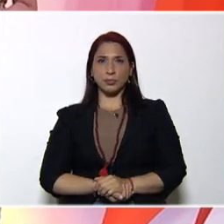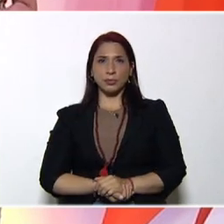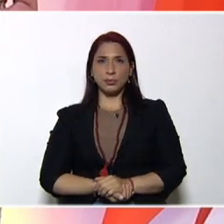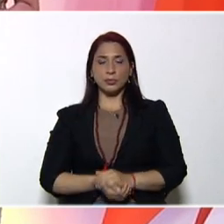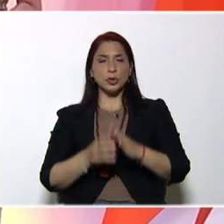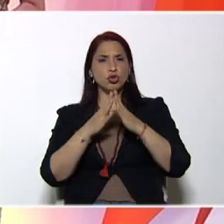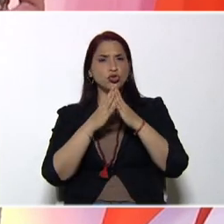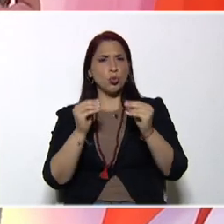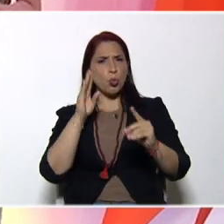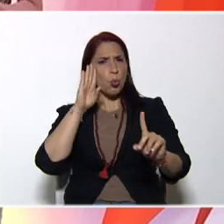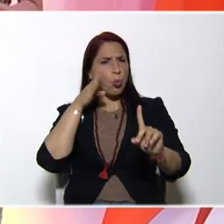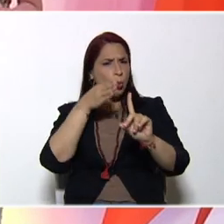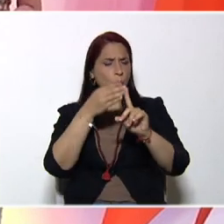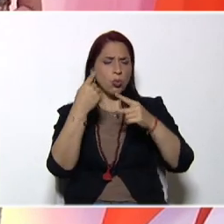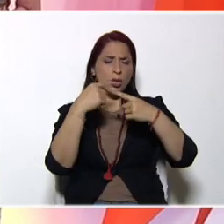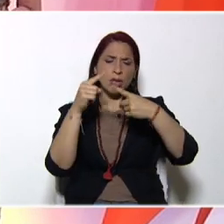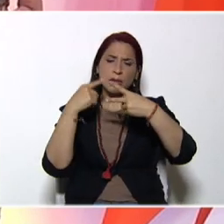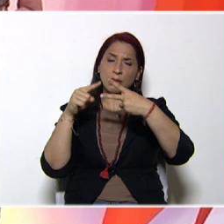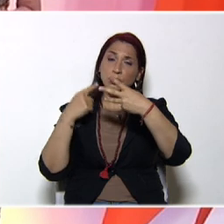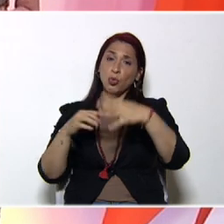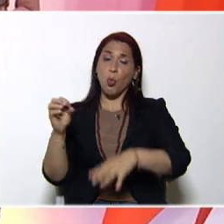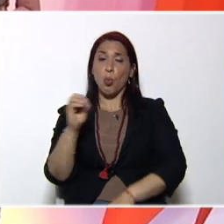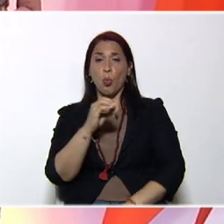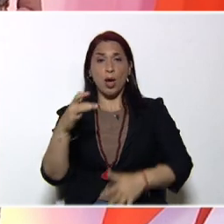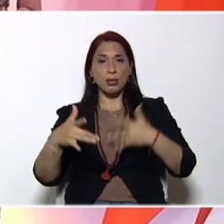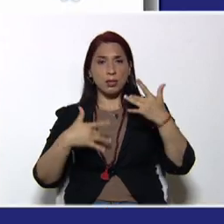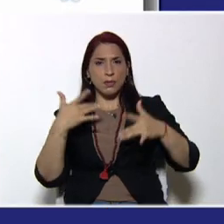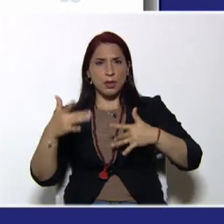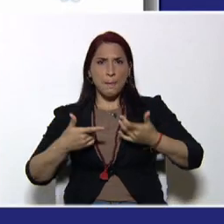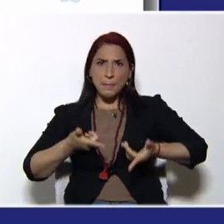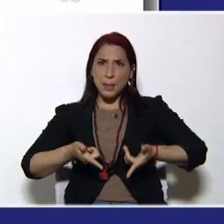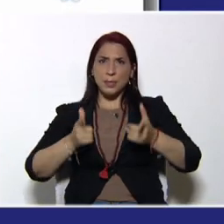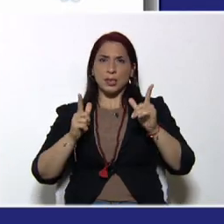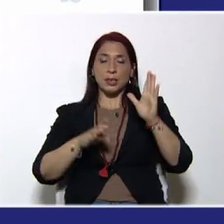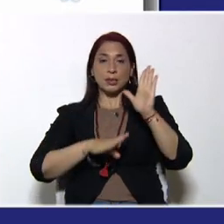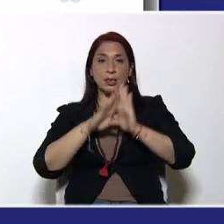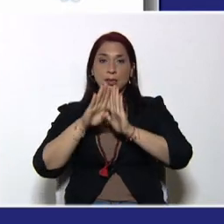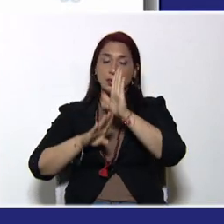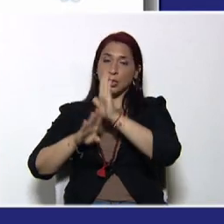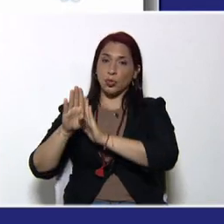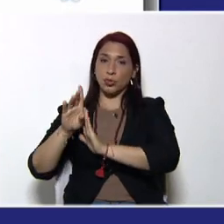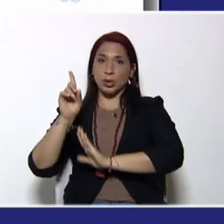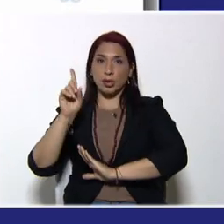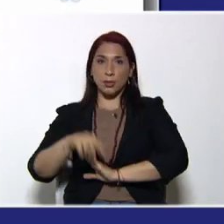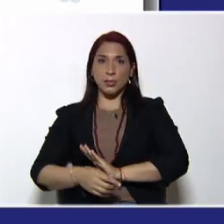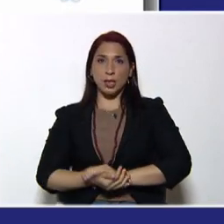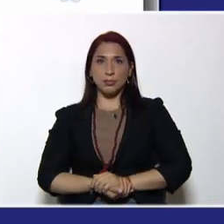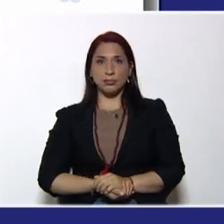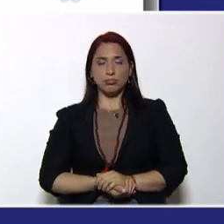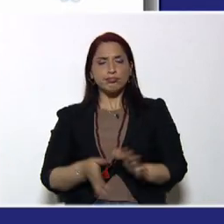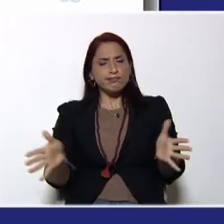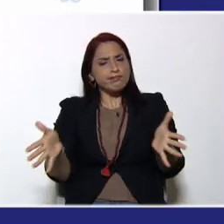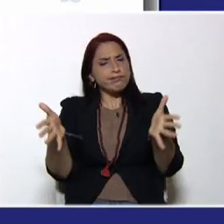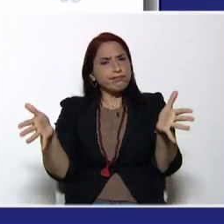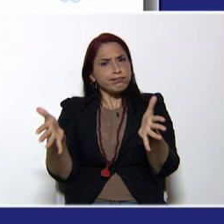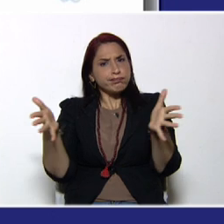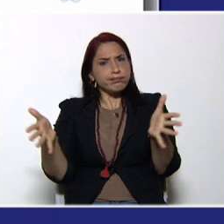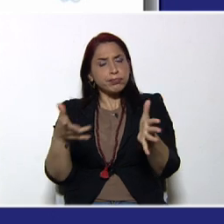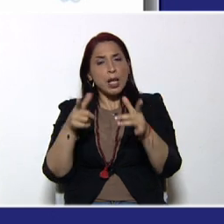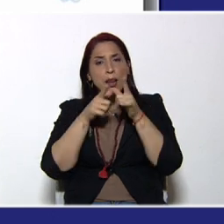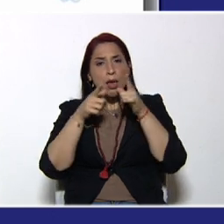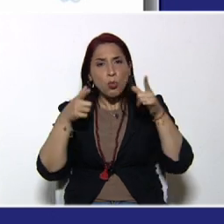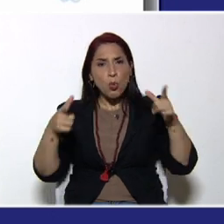Todas estas orientaciones o todas estas actividades van a permitir el desarrollo y la estimulación del lenguaje, van a aumentar